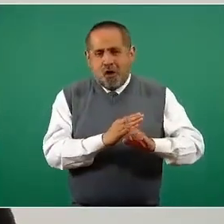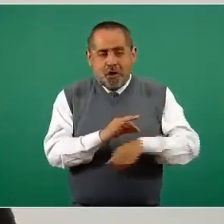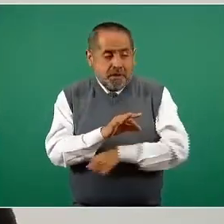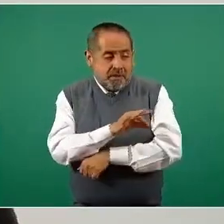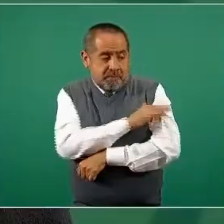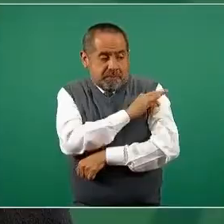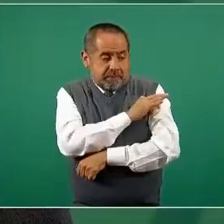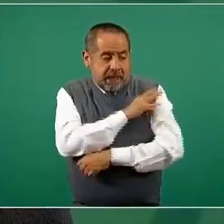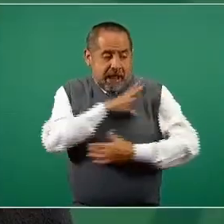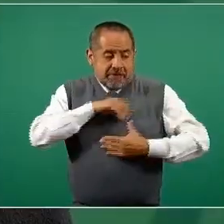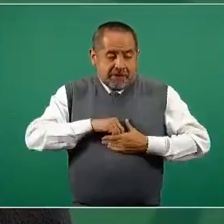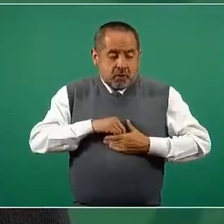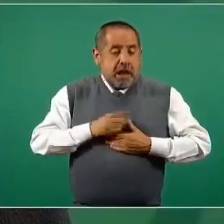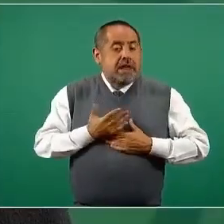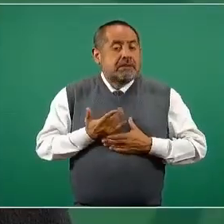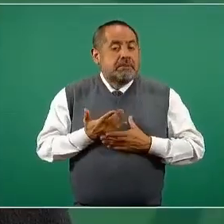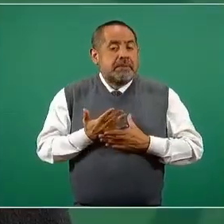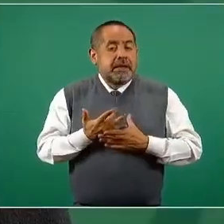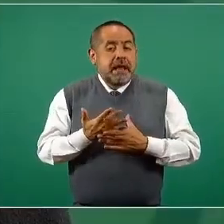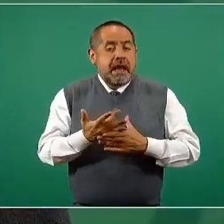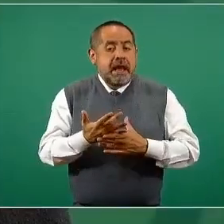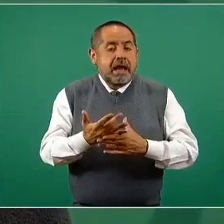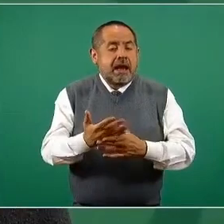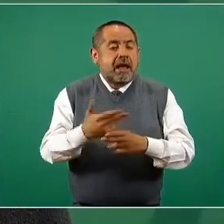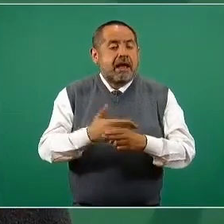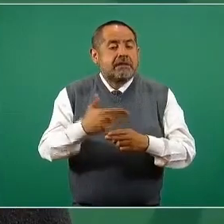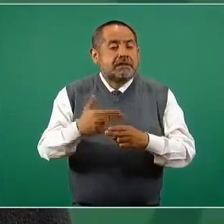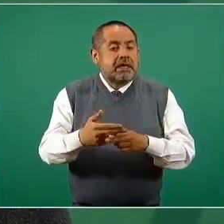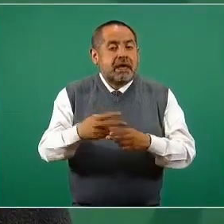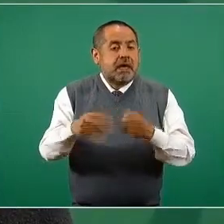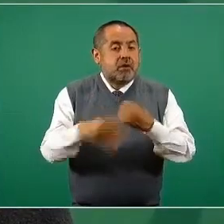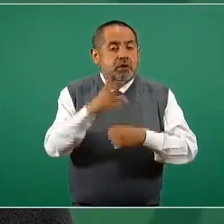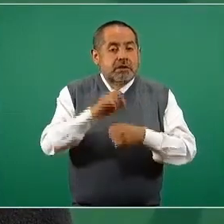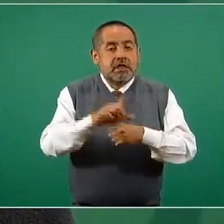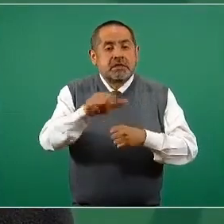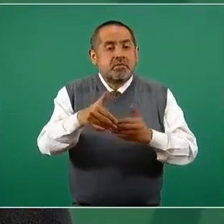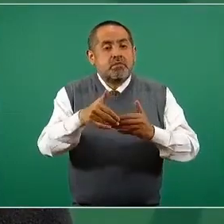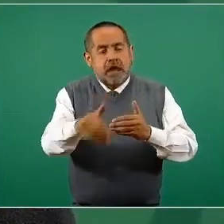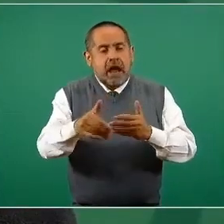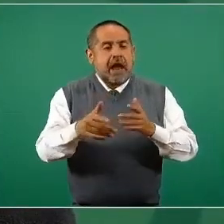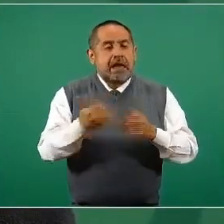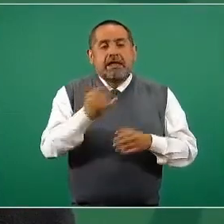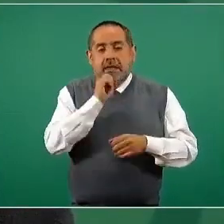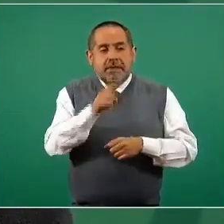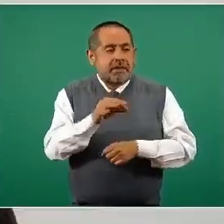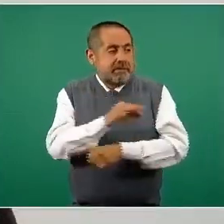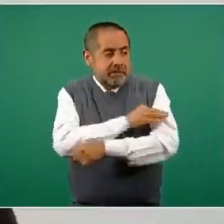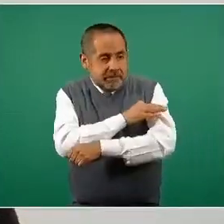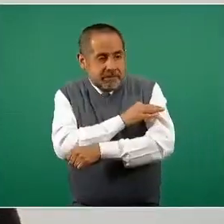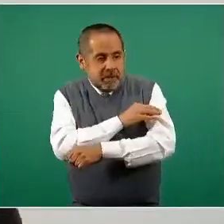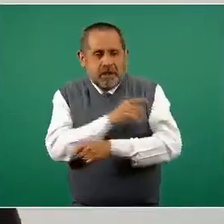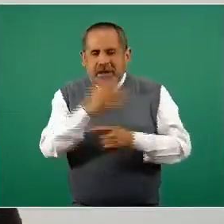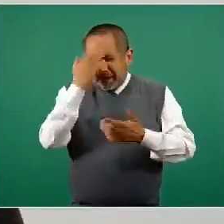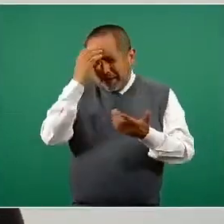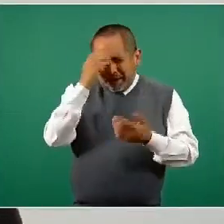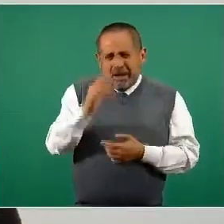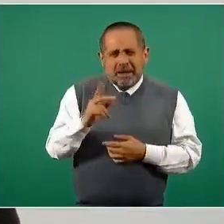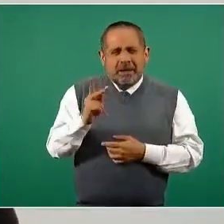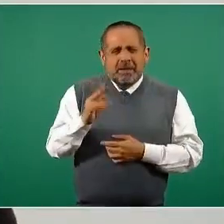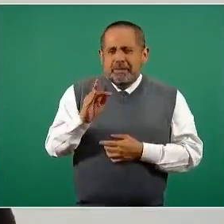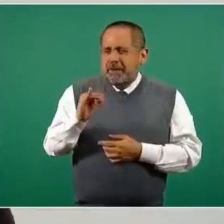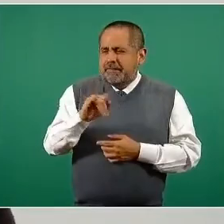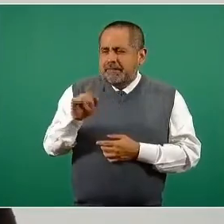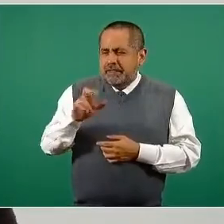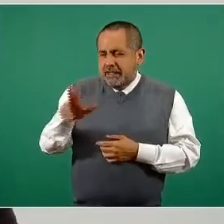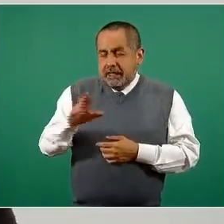las vacunas de la cantidad de dosis que se deben de aplicar. Tomemos el ejemplo de la vacuna Pfizer-BioNTech, que es la primera que